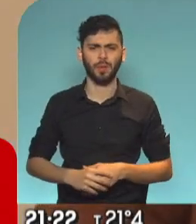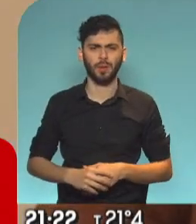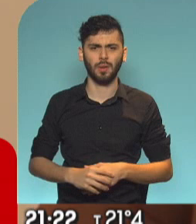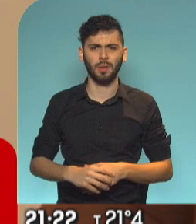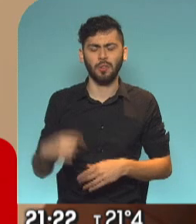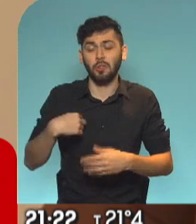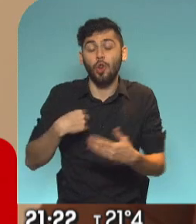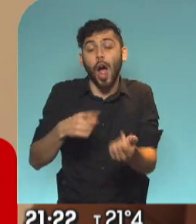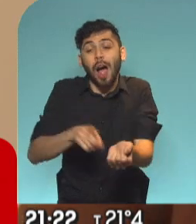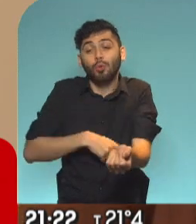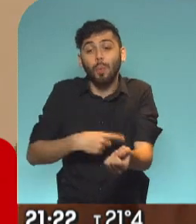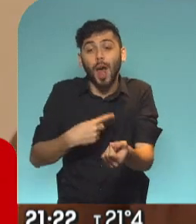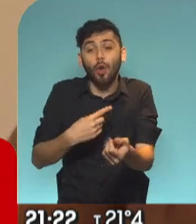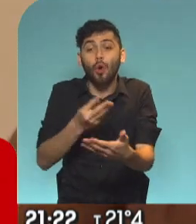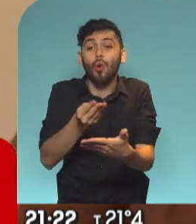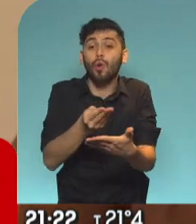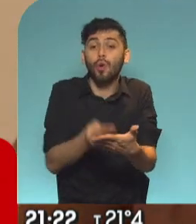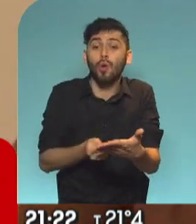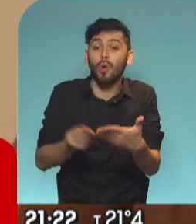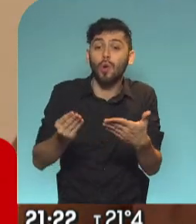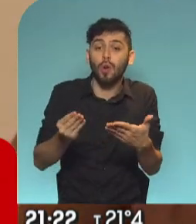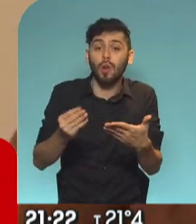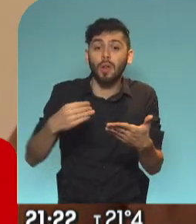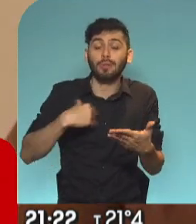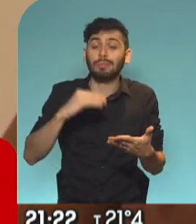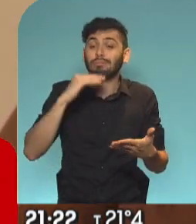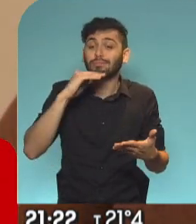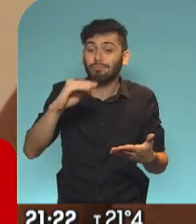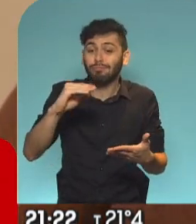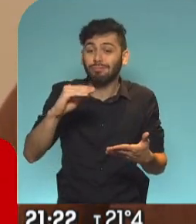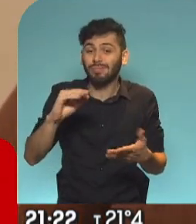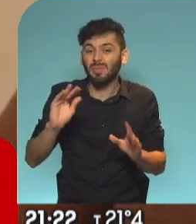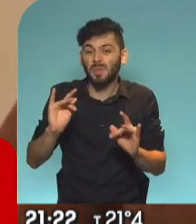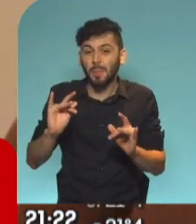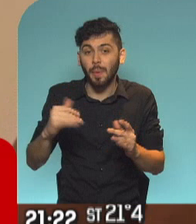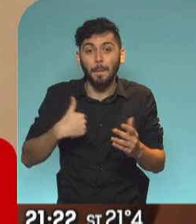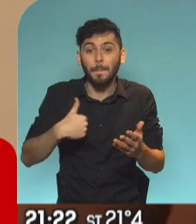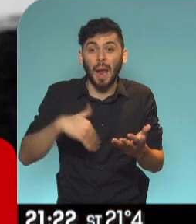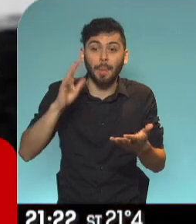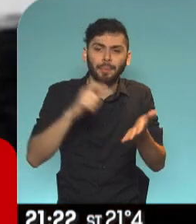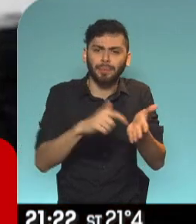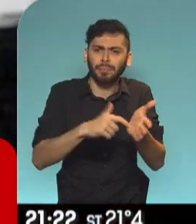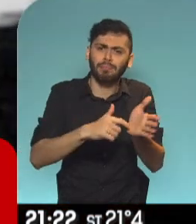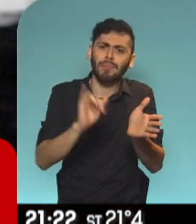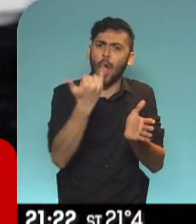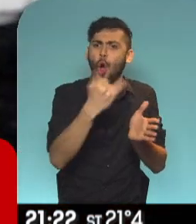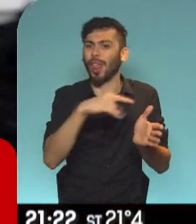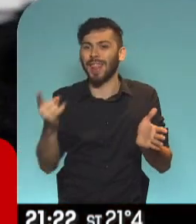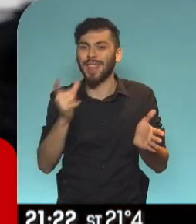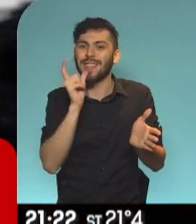la imagen, es muy difícil que la palabra te sirva tanto como para mí la imagen, ¿no? Me